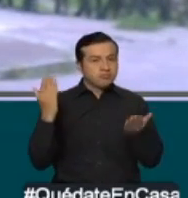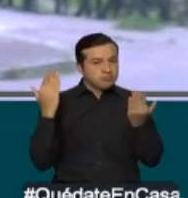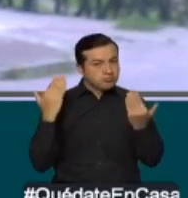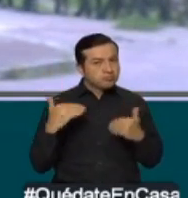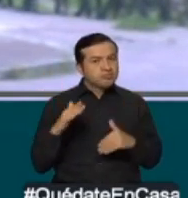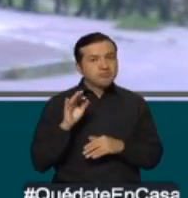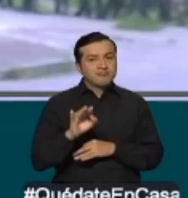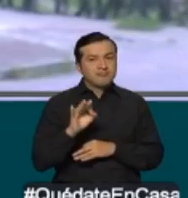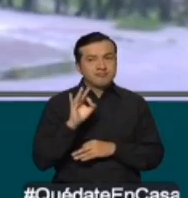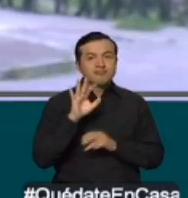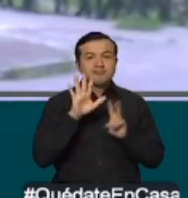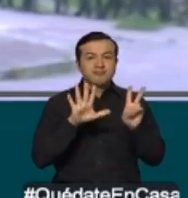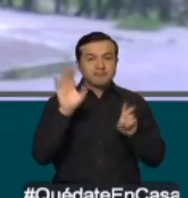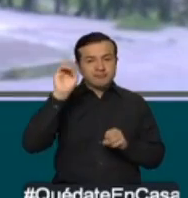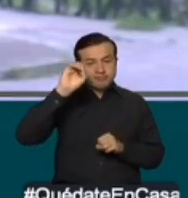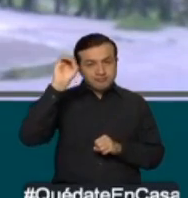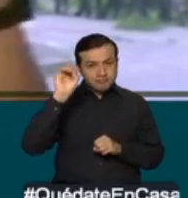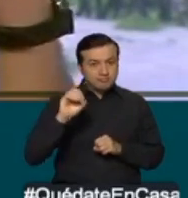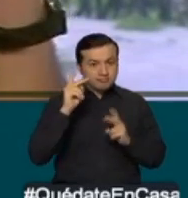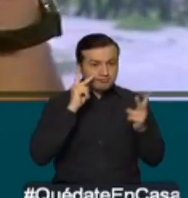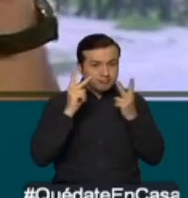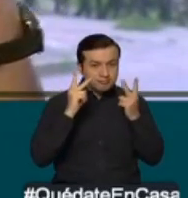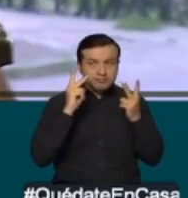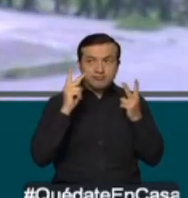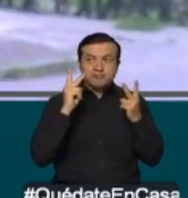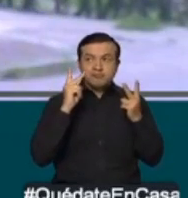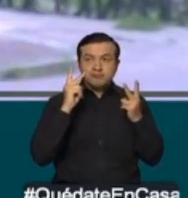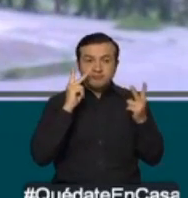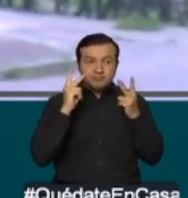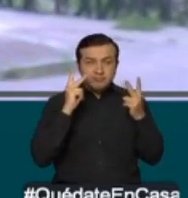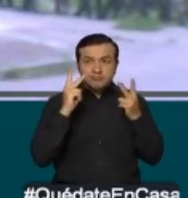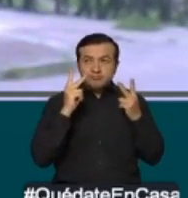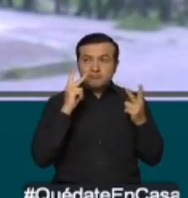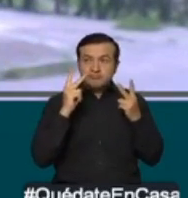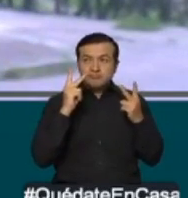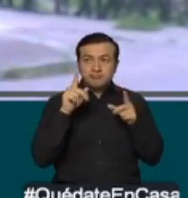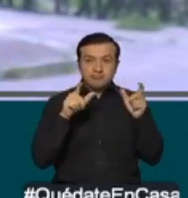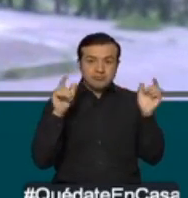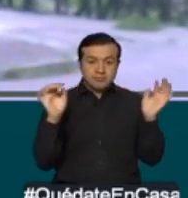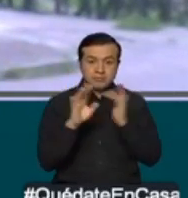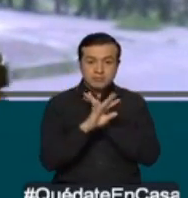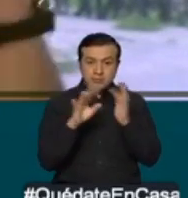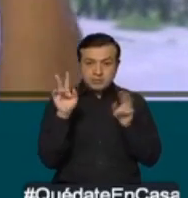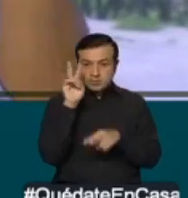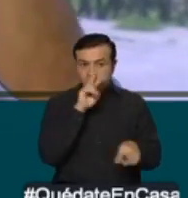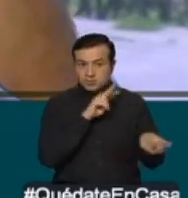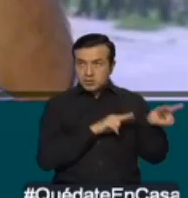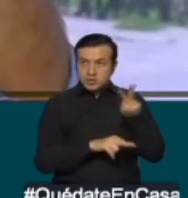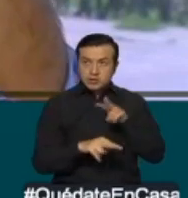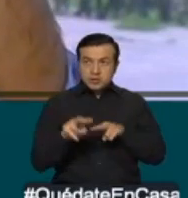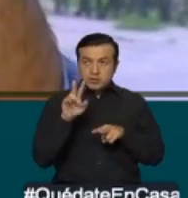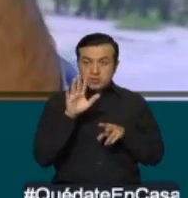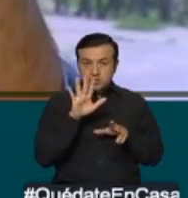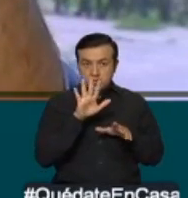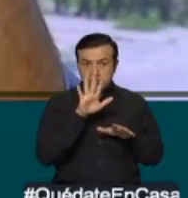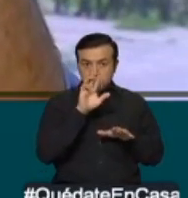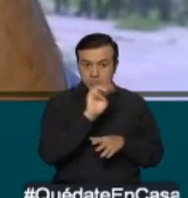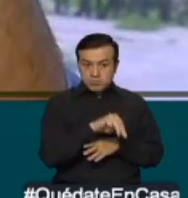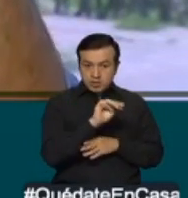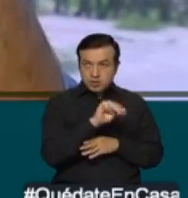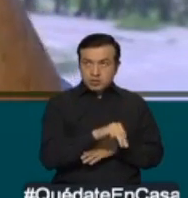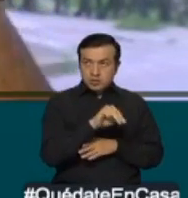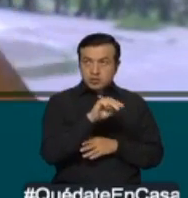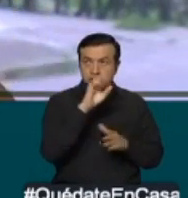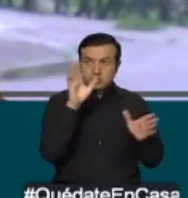felizmente el 70% hemos visto en los mapas de calor como la gente se moviliza pues podemos ver que ha habido a partir del día martes que